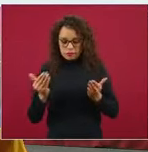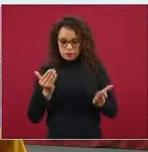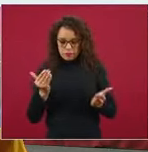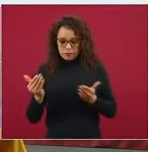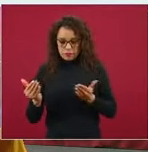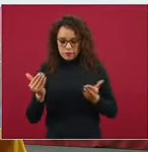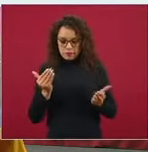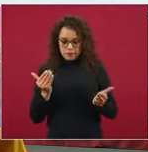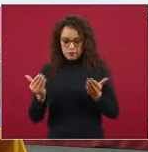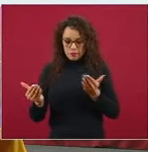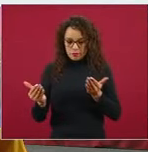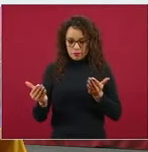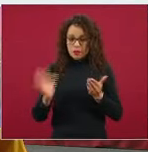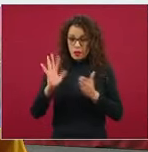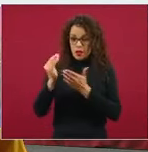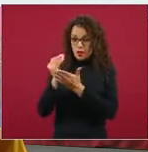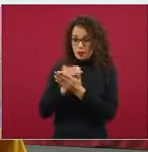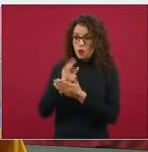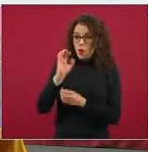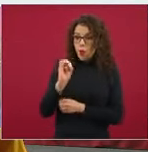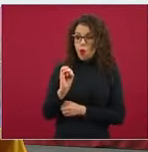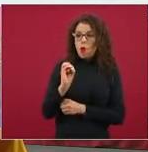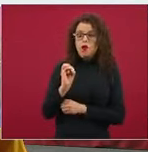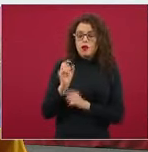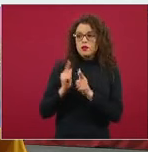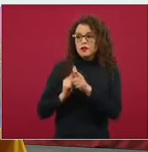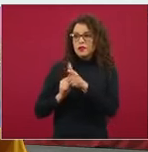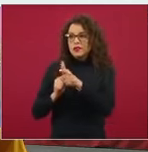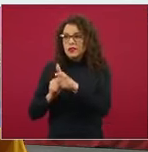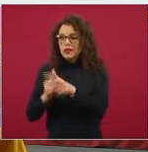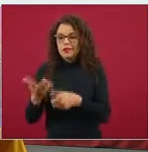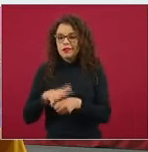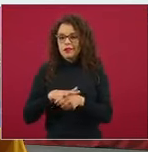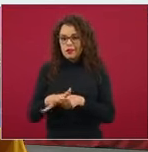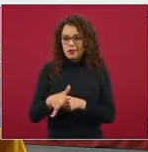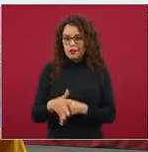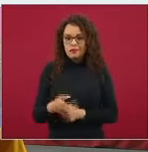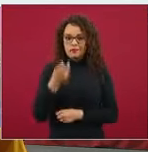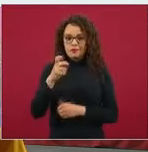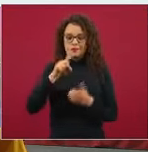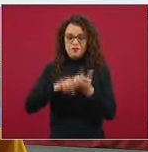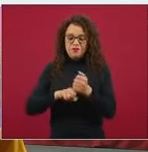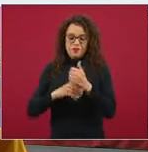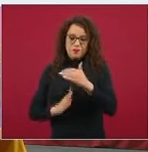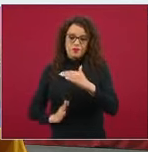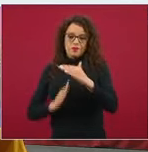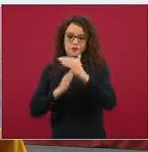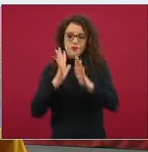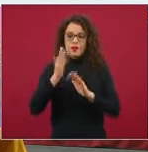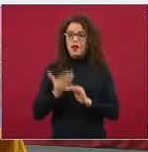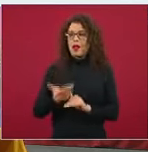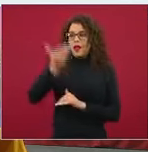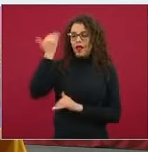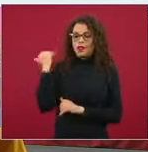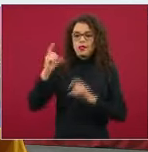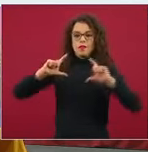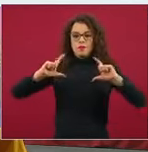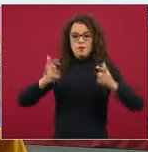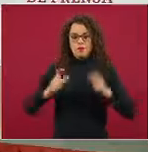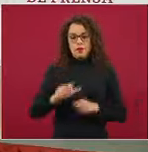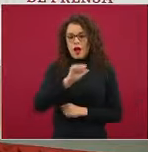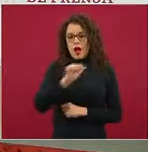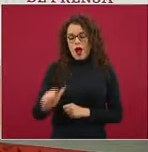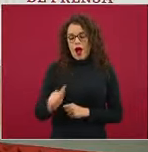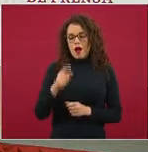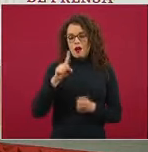nuevamente a acercar a esta disminución máxima lograda en algún momento de la